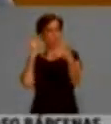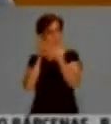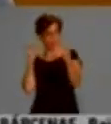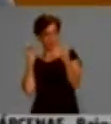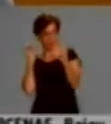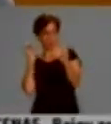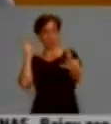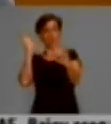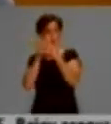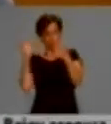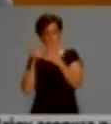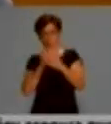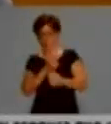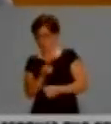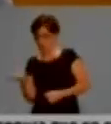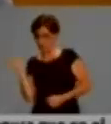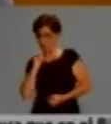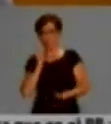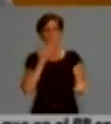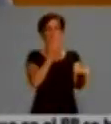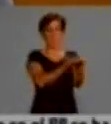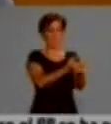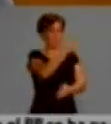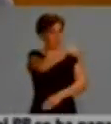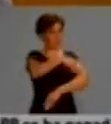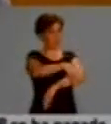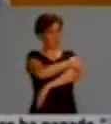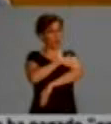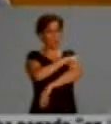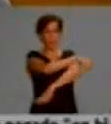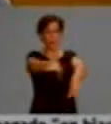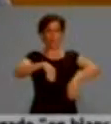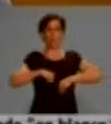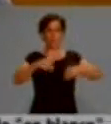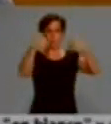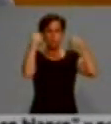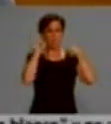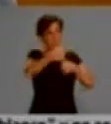exigimos al presidente del Gobierno que asuma su responsabilidad es una vergüenza.